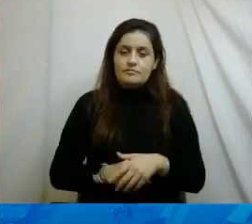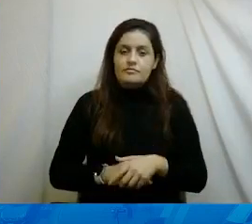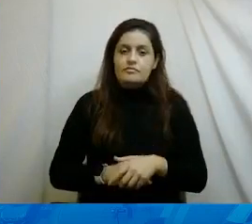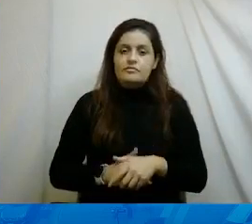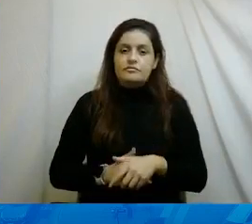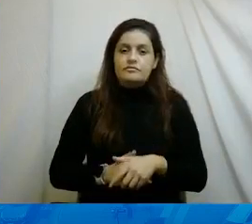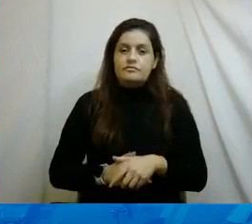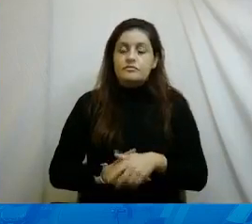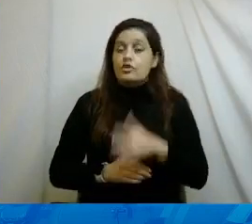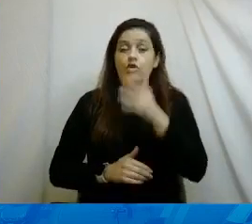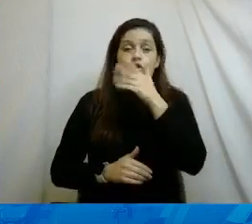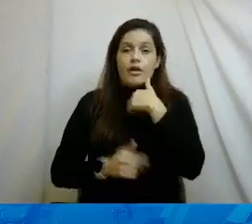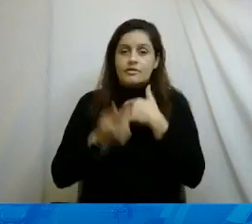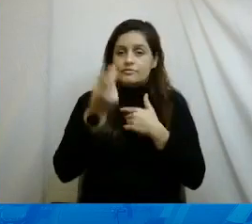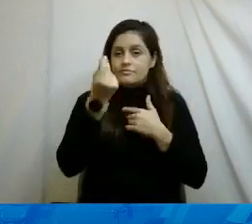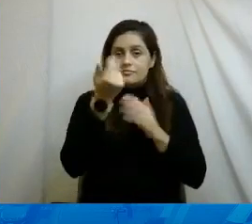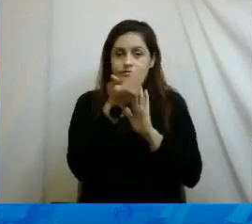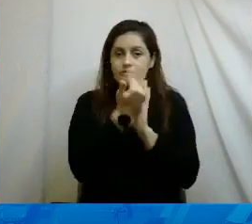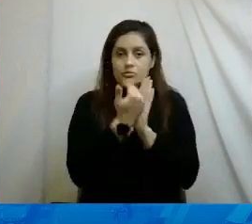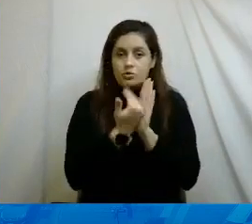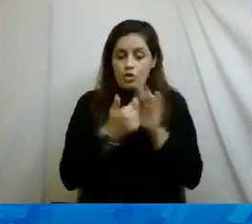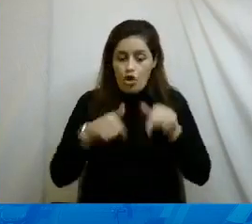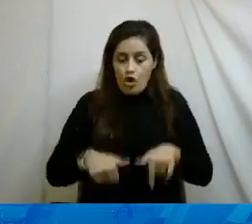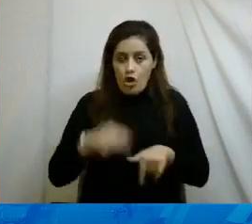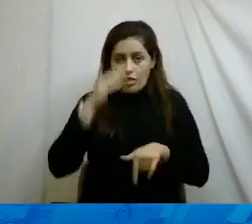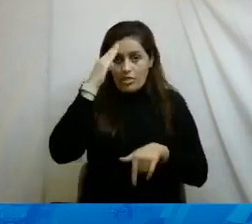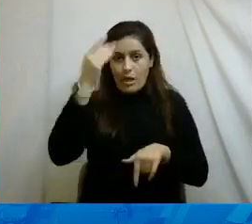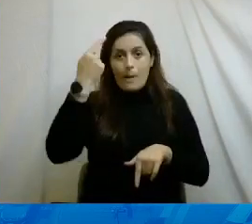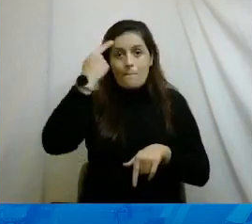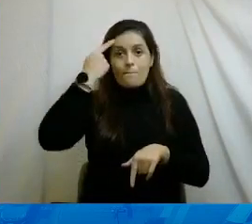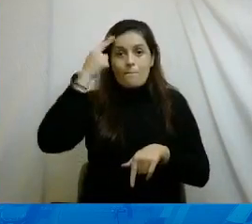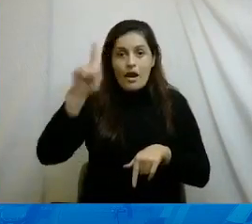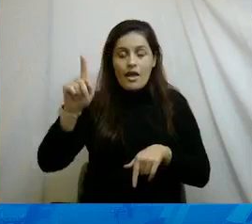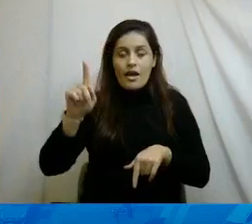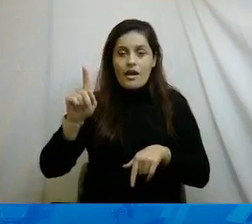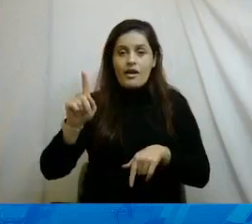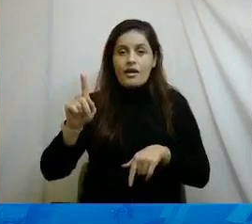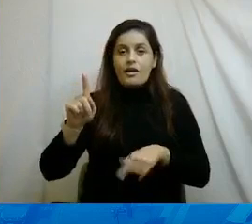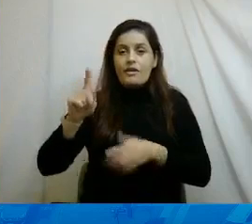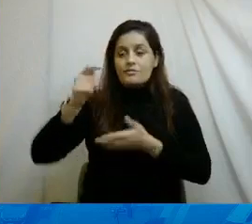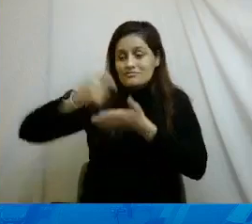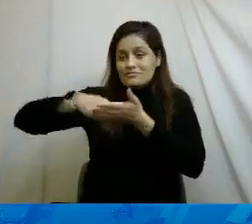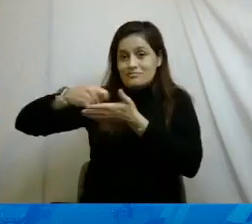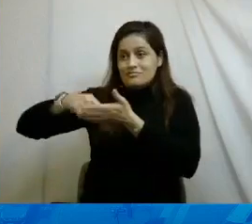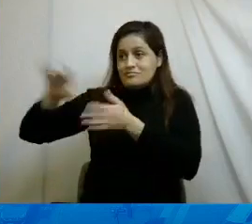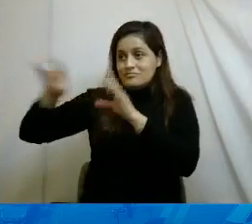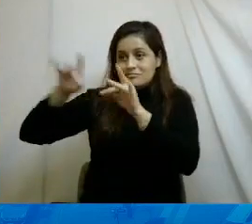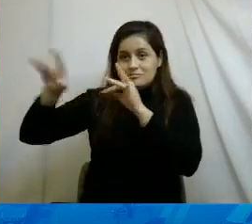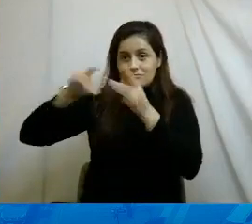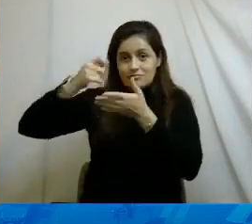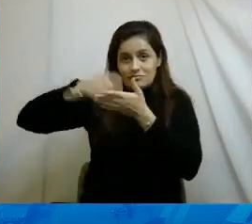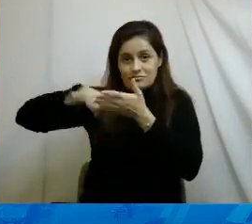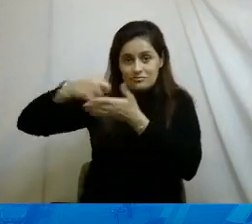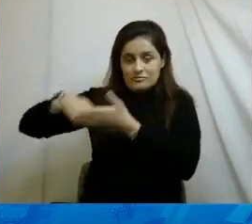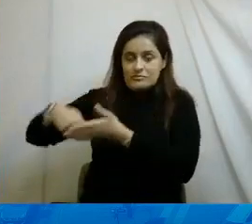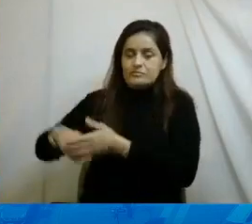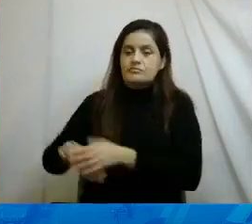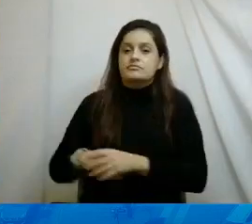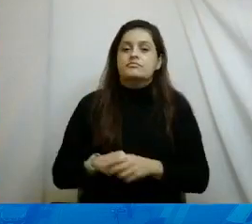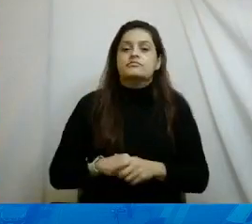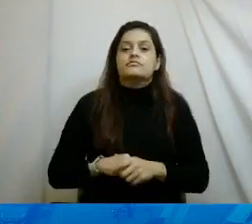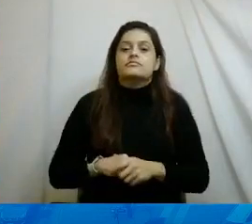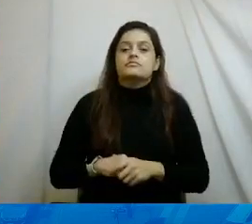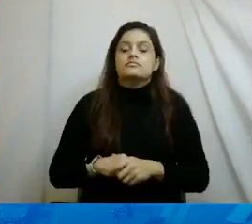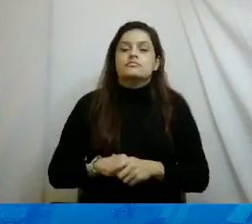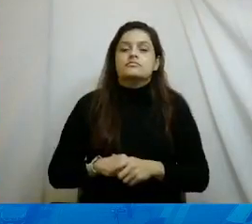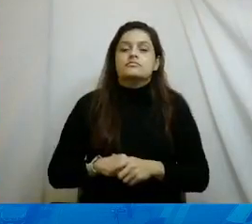no hay presupuesto hoy día disponible para contratar bajo la modalidad de contrata. Bien, ustedes